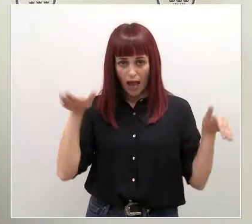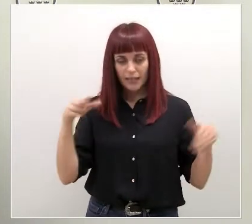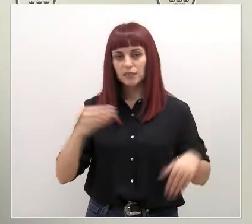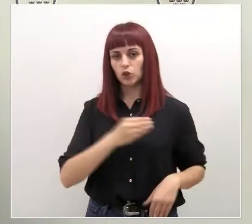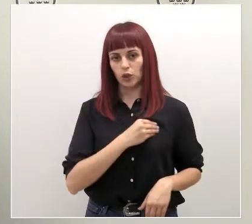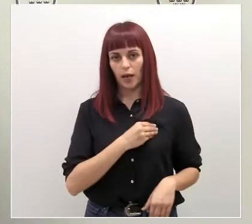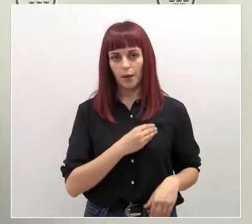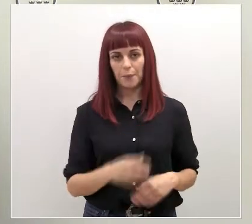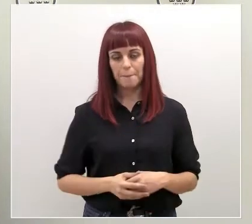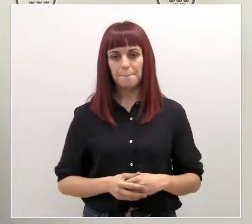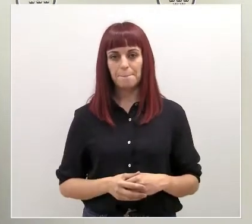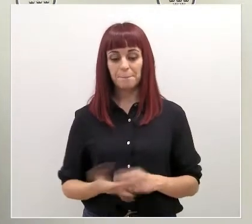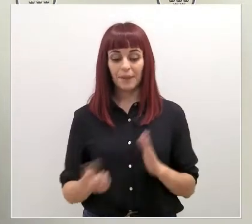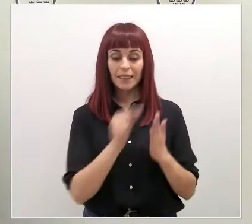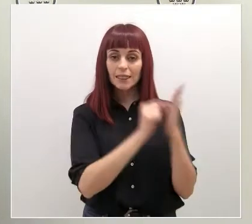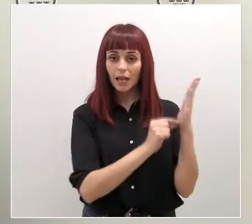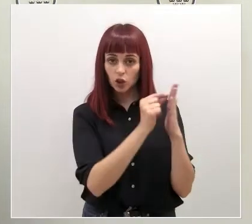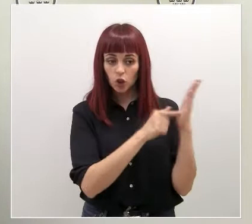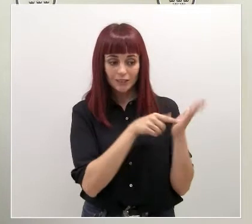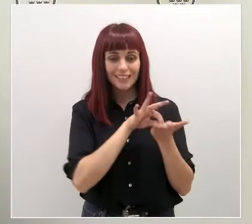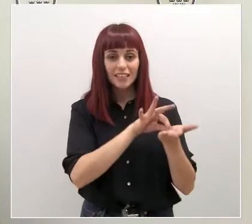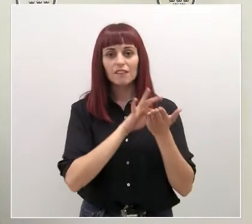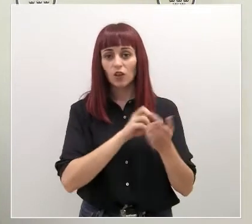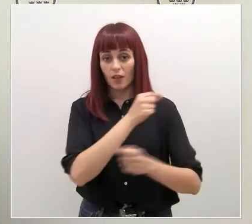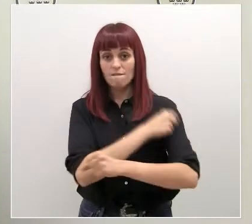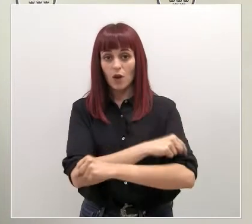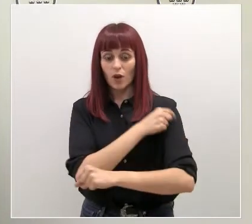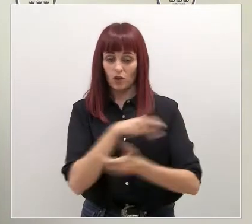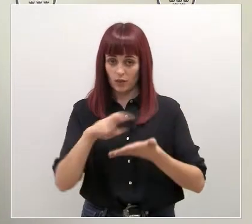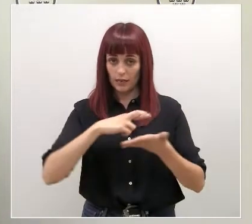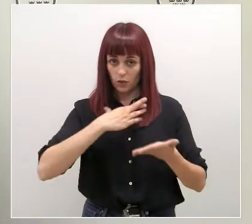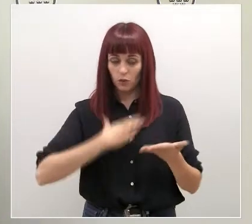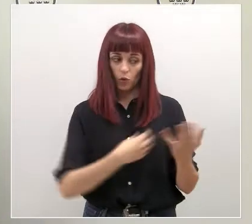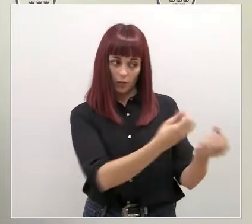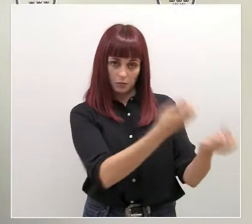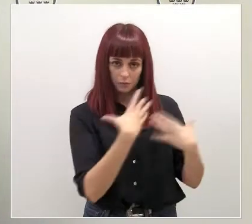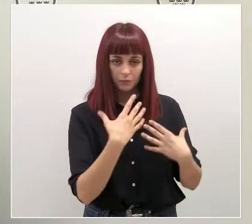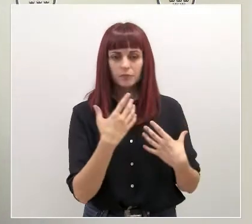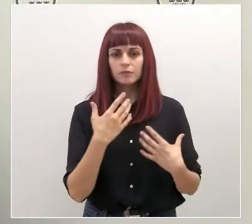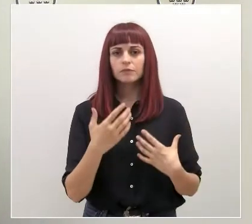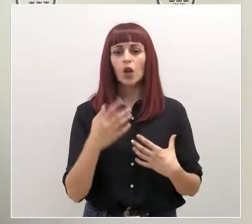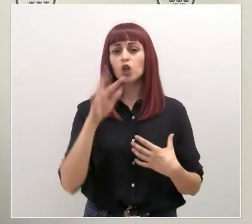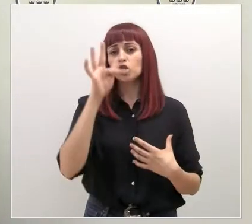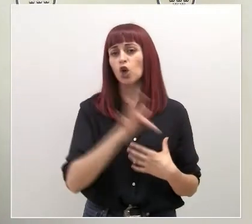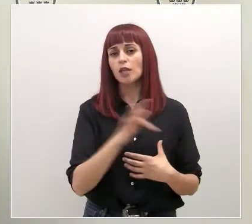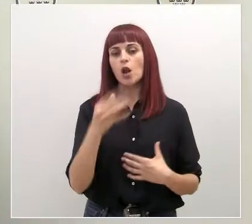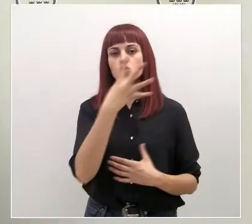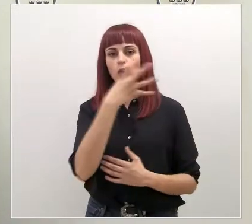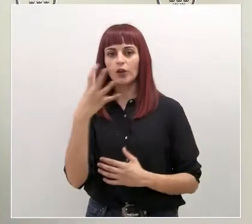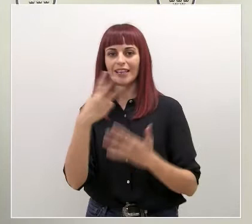Totana. Según los datos del Servicio de Vacunación de la región de Murcia, se registraron un total de